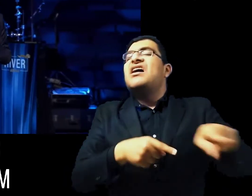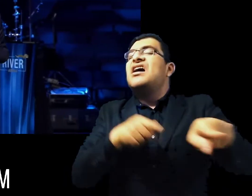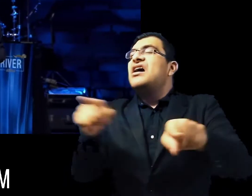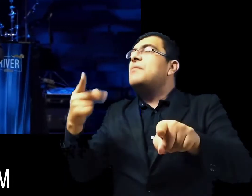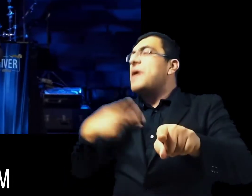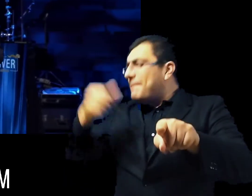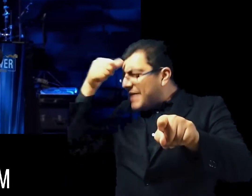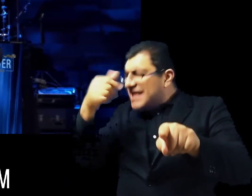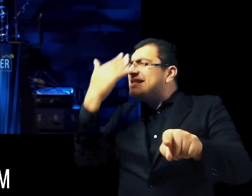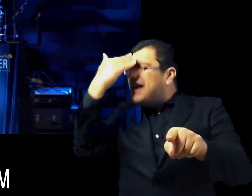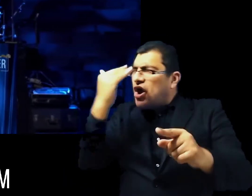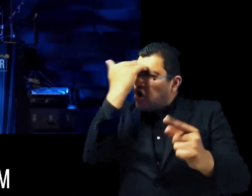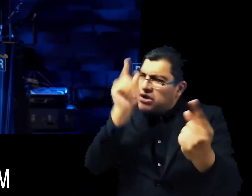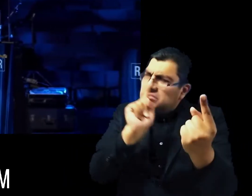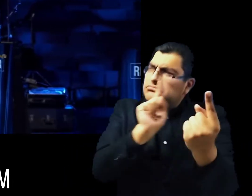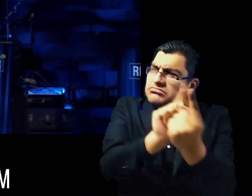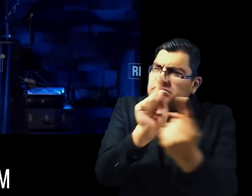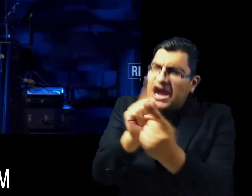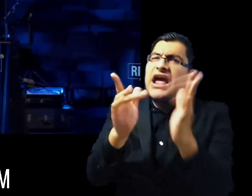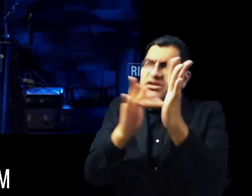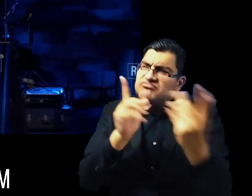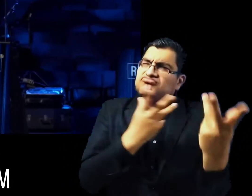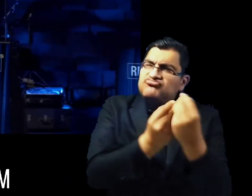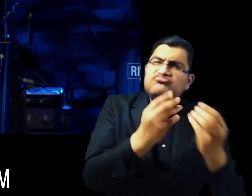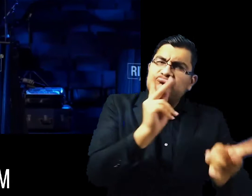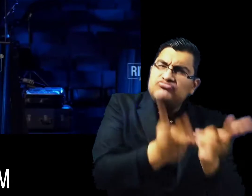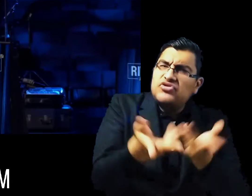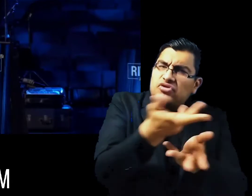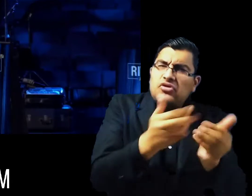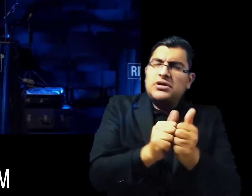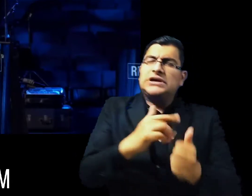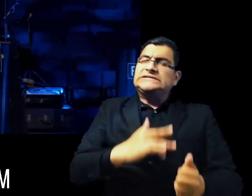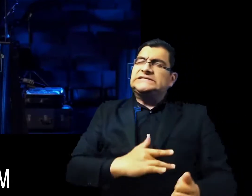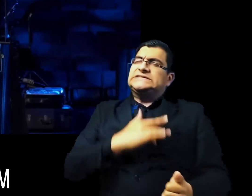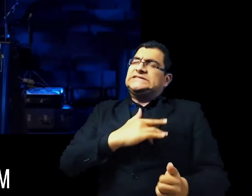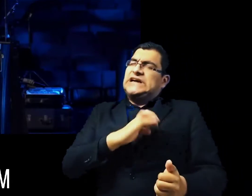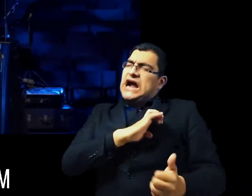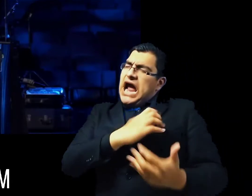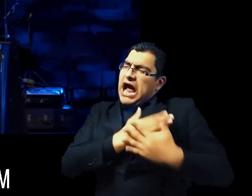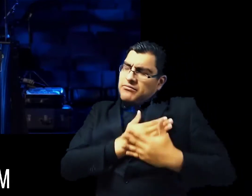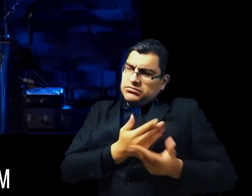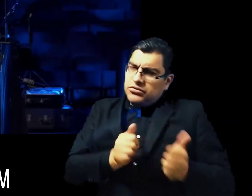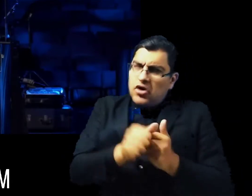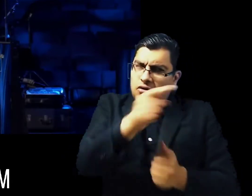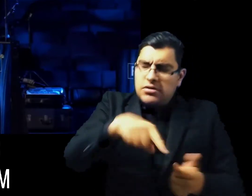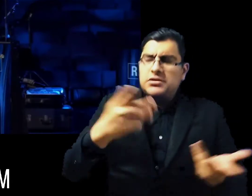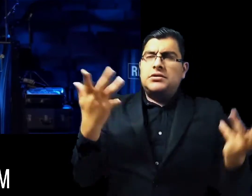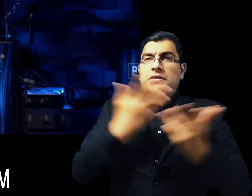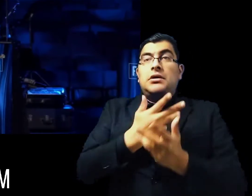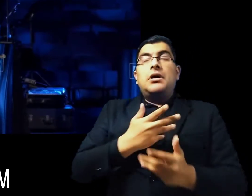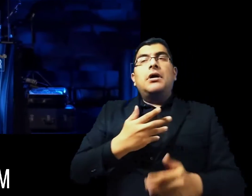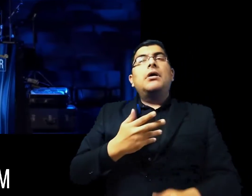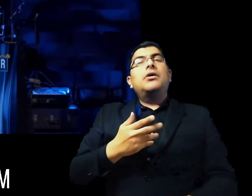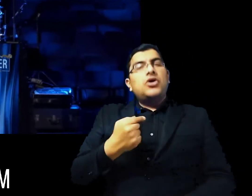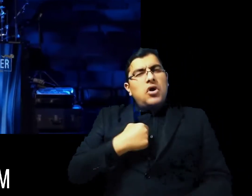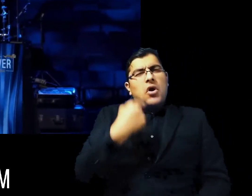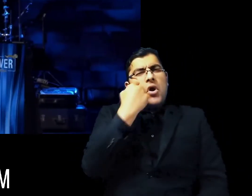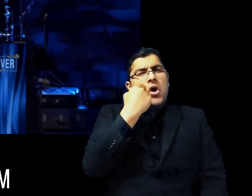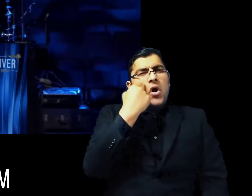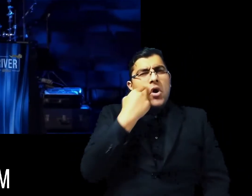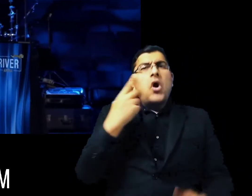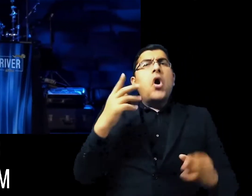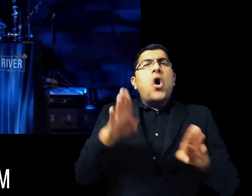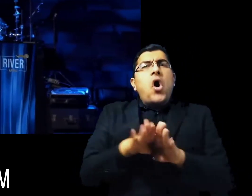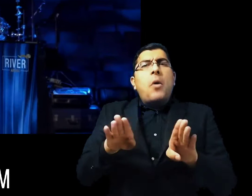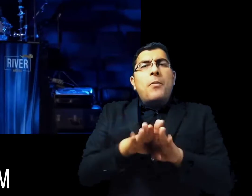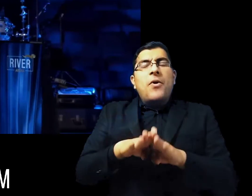Los conocía, hablaba con ellos y por eso se compadecía. A mí me llamó mucho la atención cuando